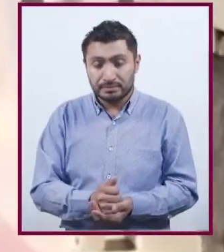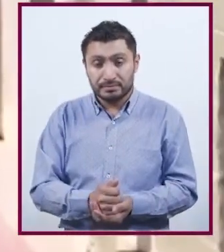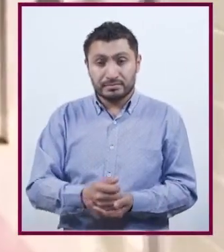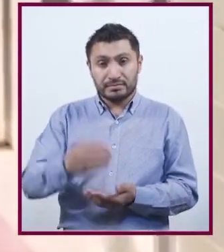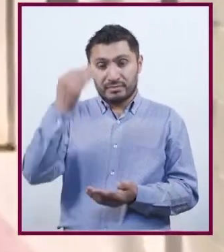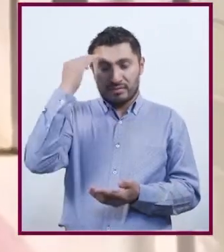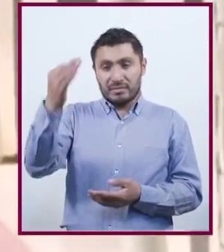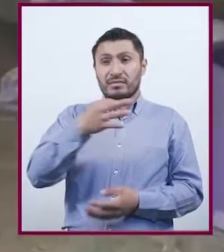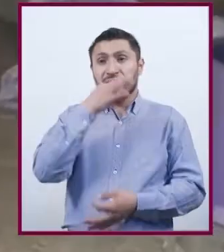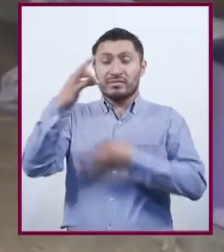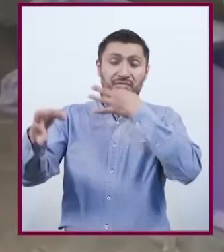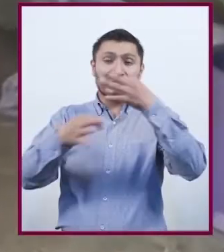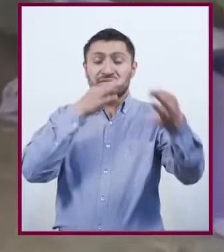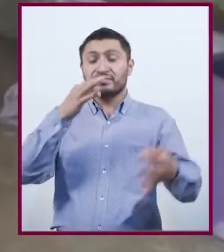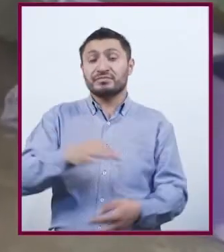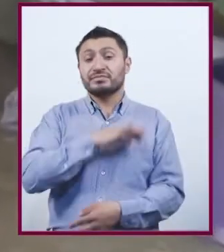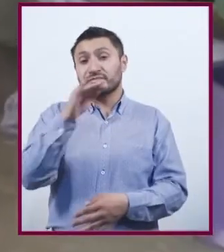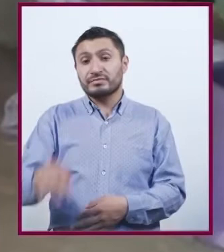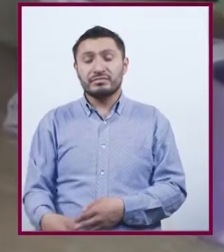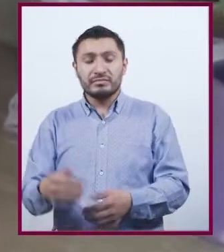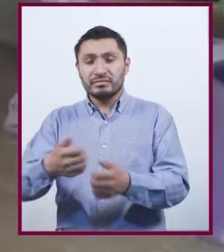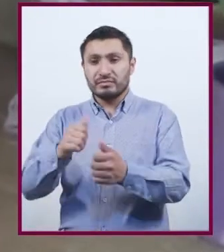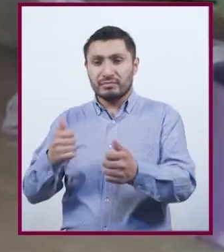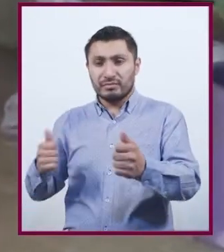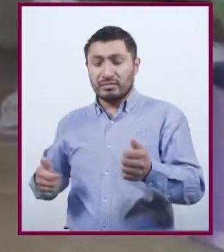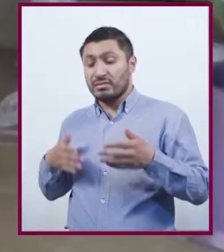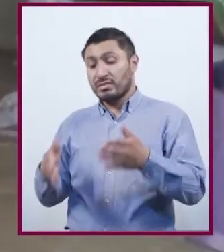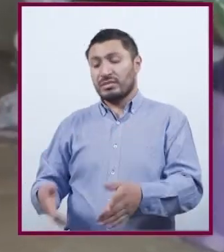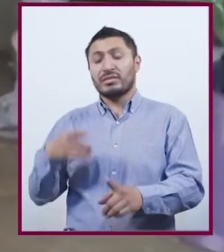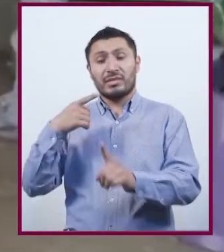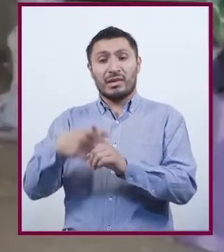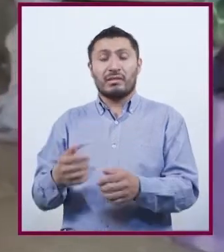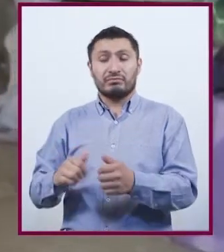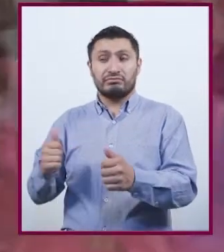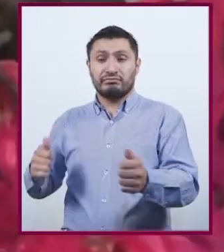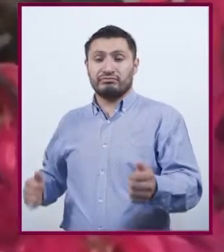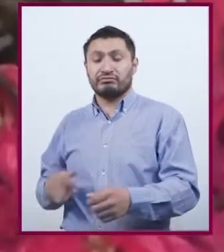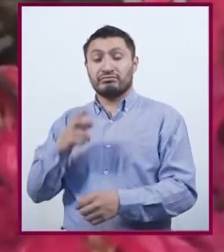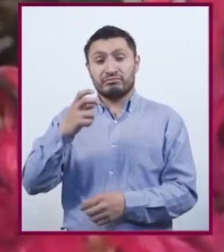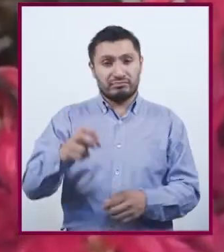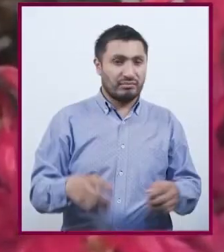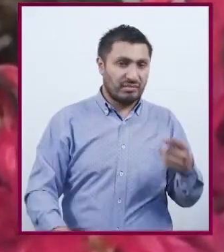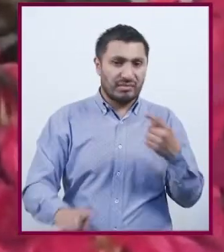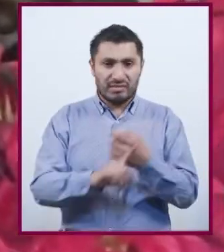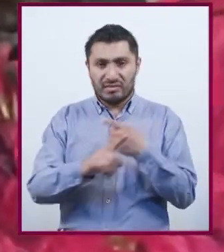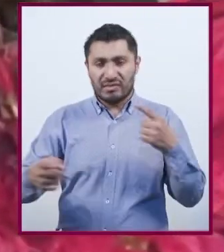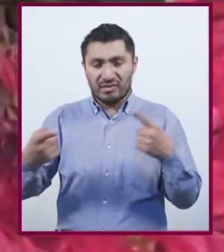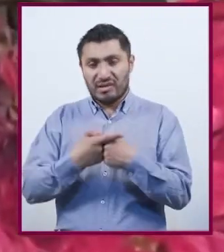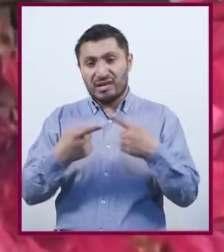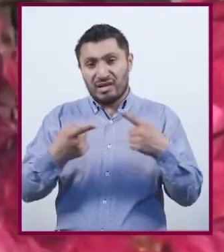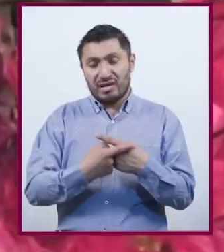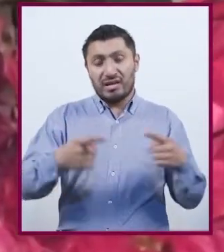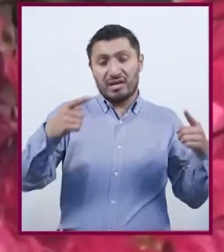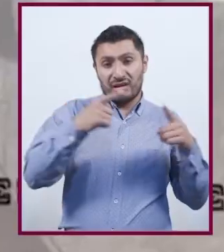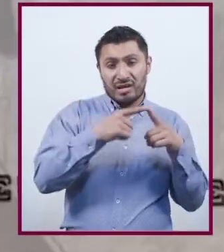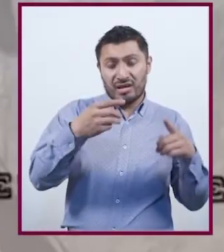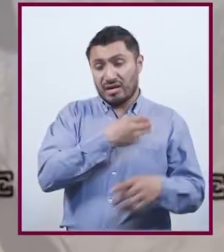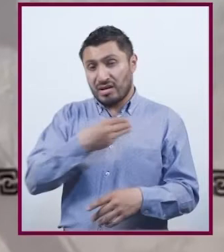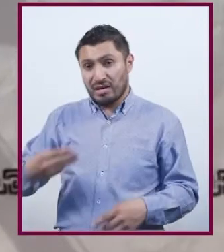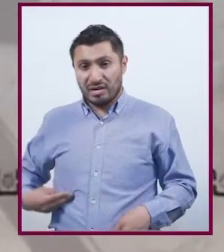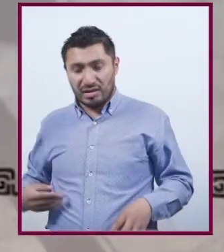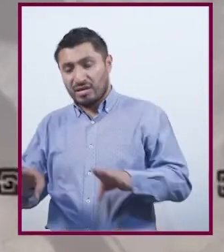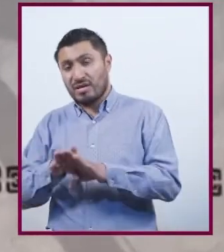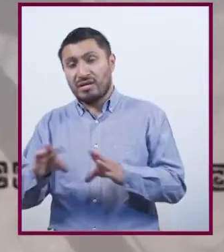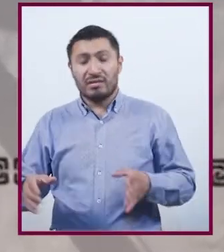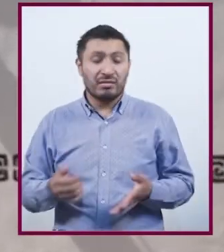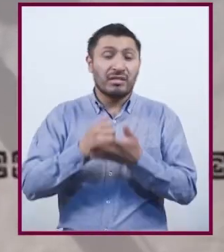los fallecimientos y retrasaba los entierros. Estas fricciones entre la iglesia y los municipios contribuyeron a la secularización de los